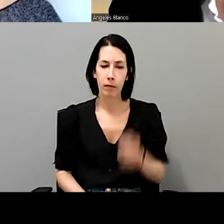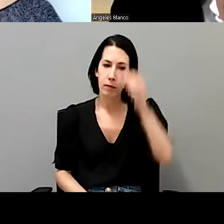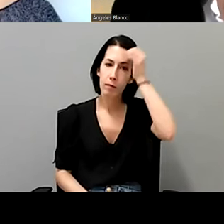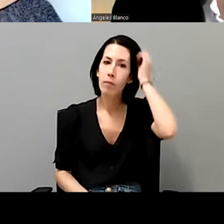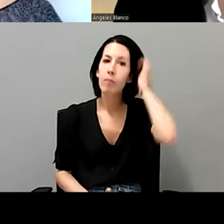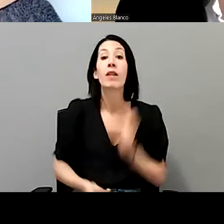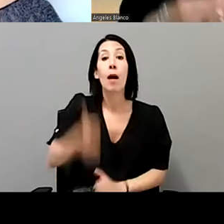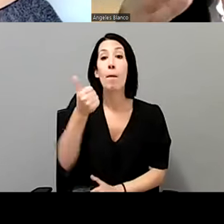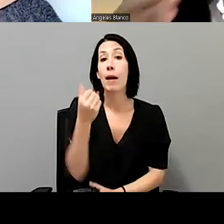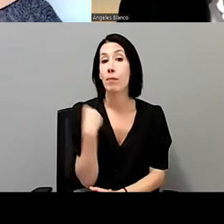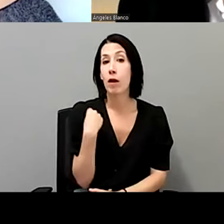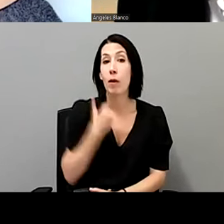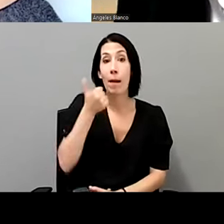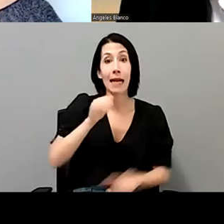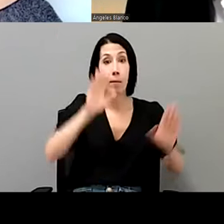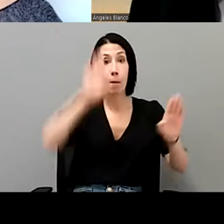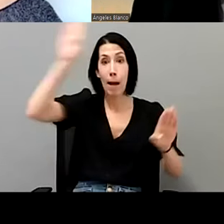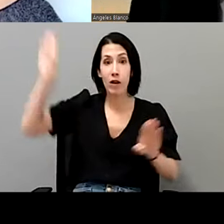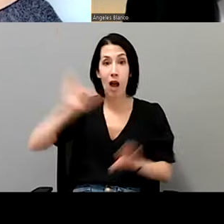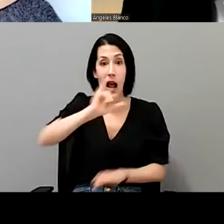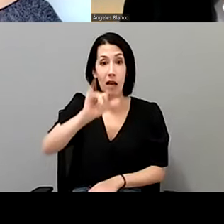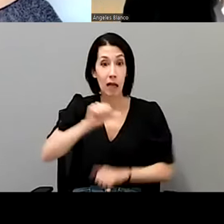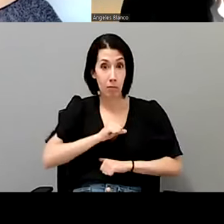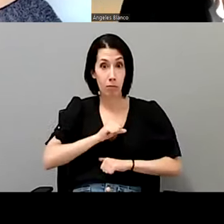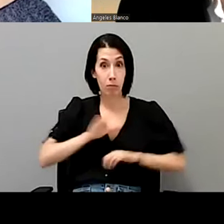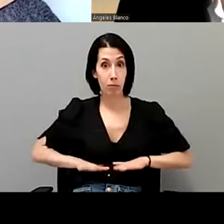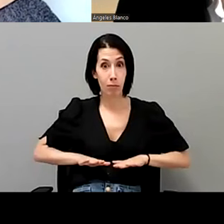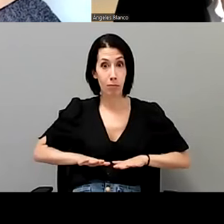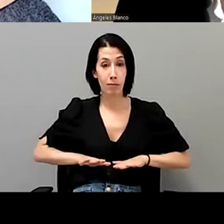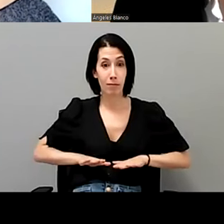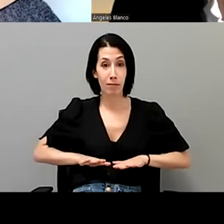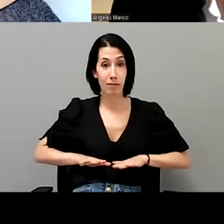Más preguntas, veo más manos, o sea que nos quedamos aquí.